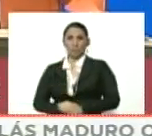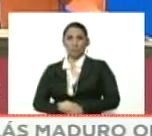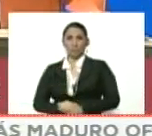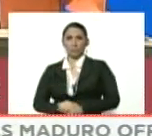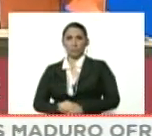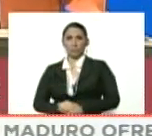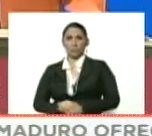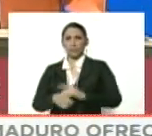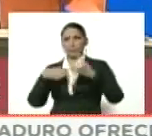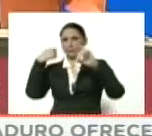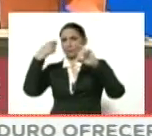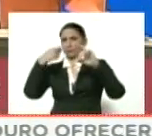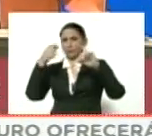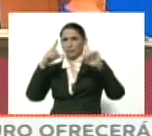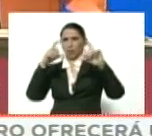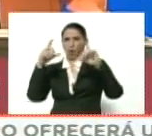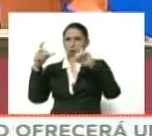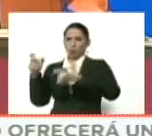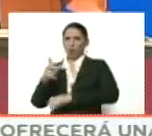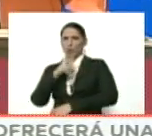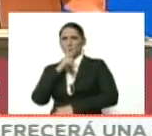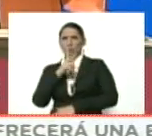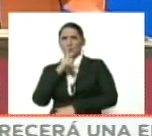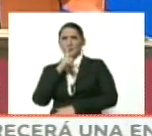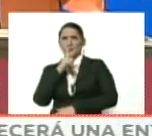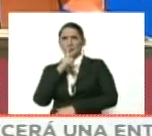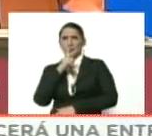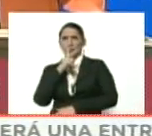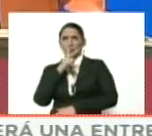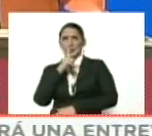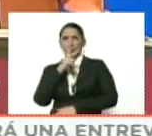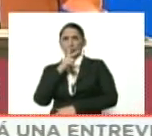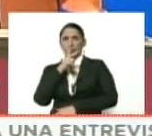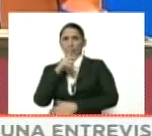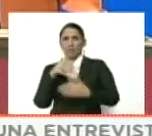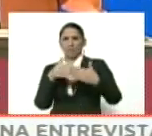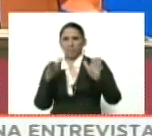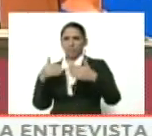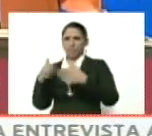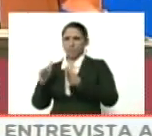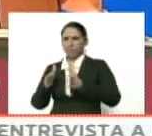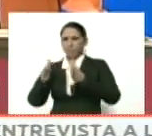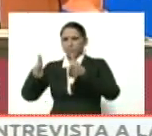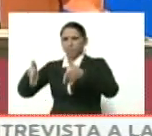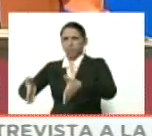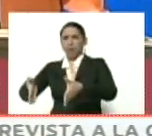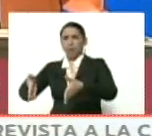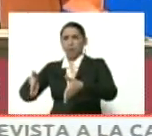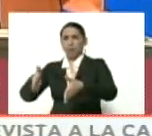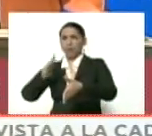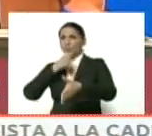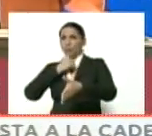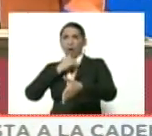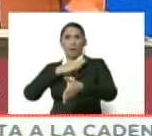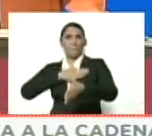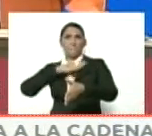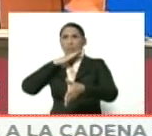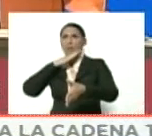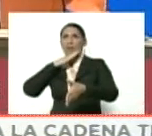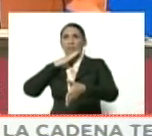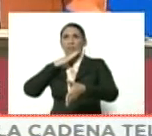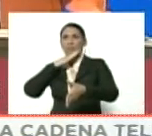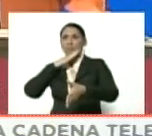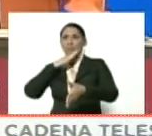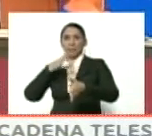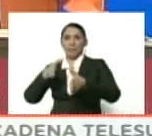imágenes tremendas, terribles, habilitación de fosas comunes porque no se dan en los